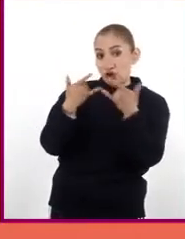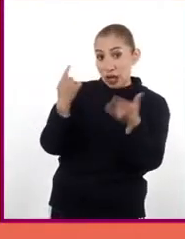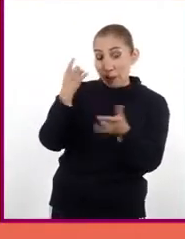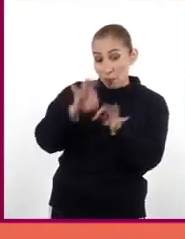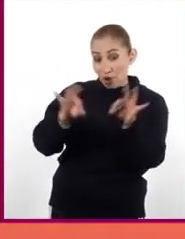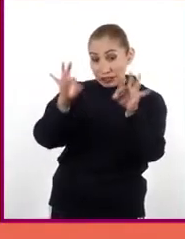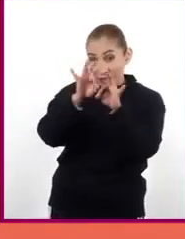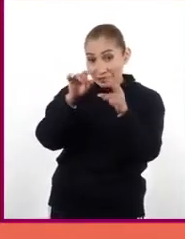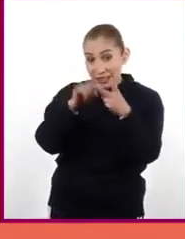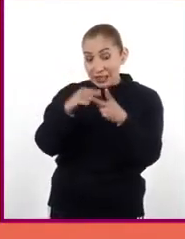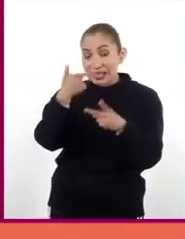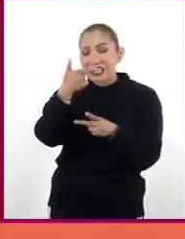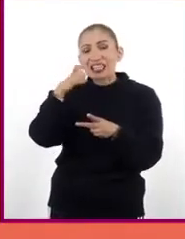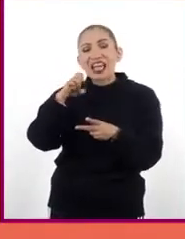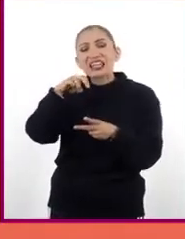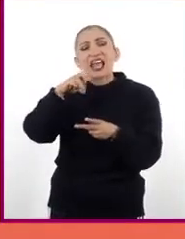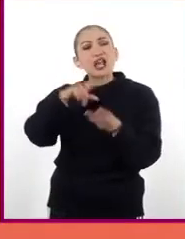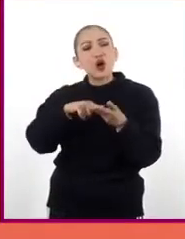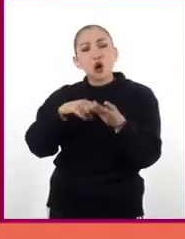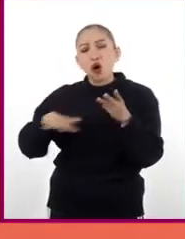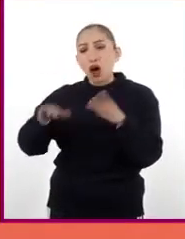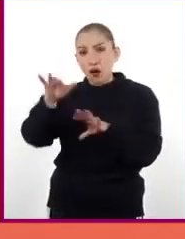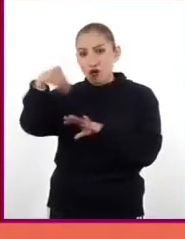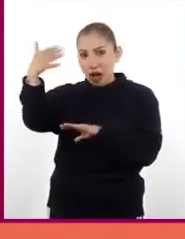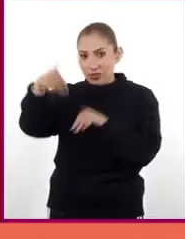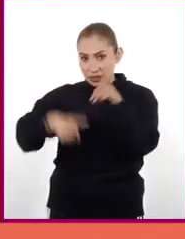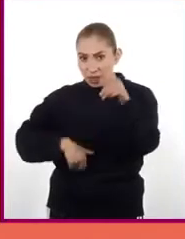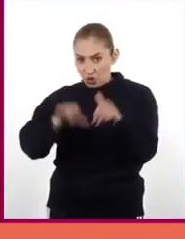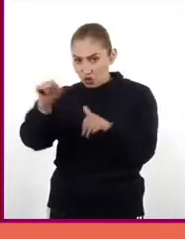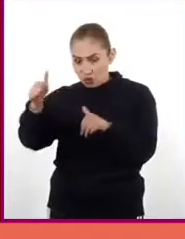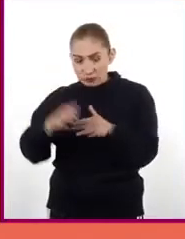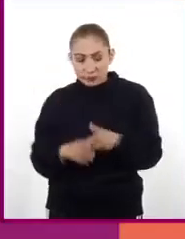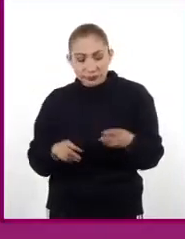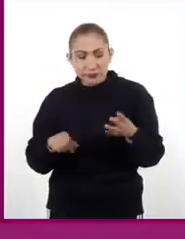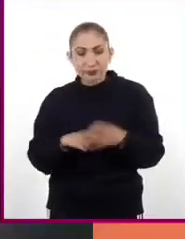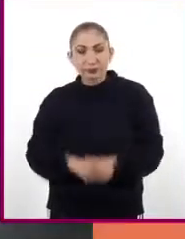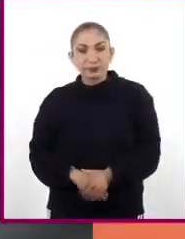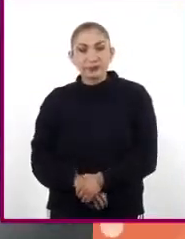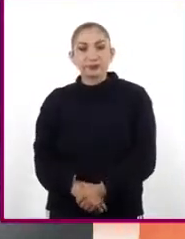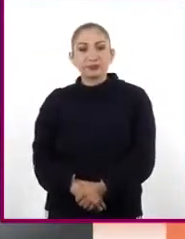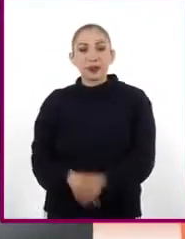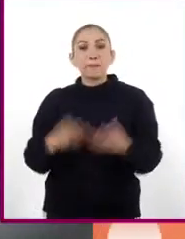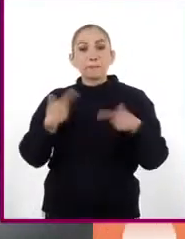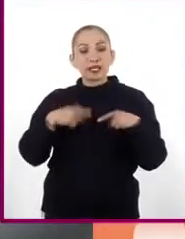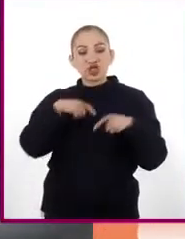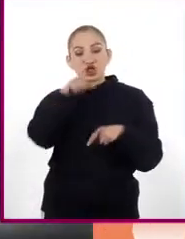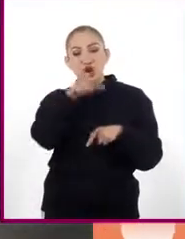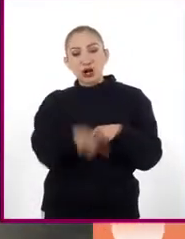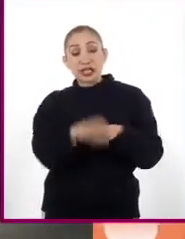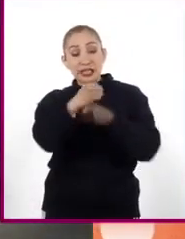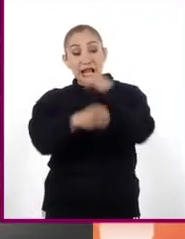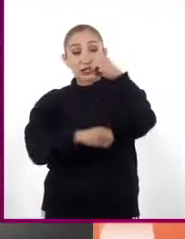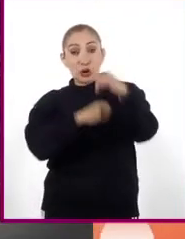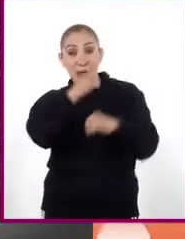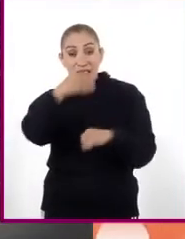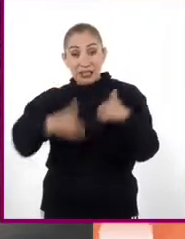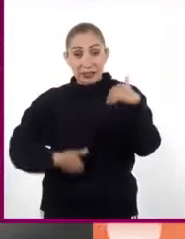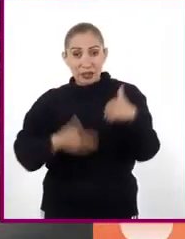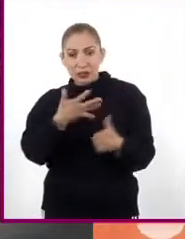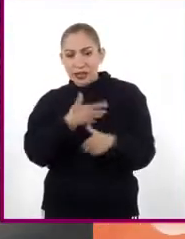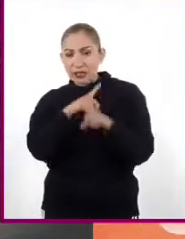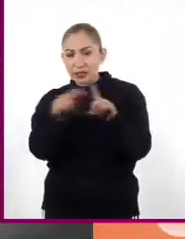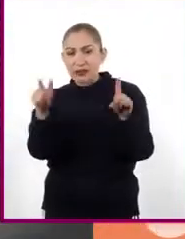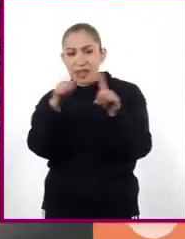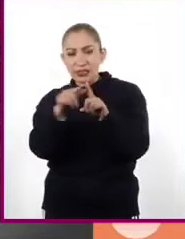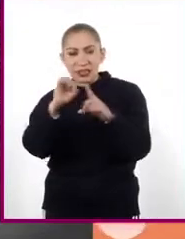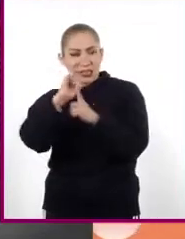protagónico y el término género, fuera del contexto teatral. Los personajes de las obras dramáticas enfrentan